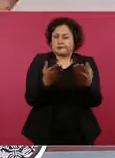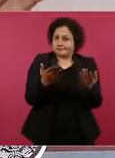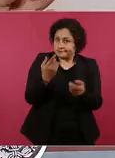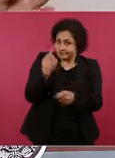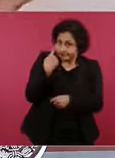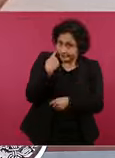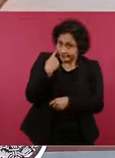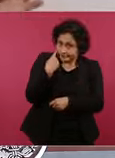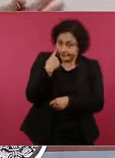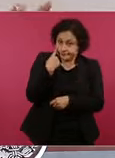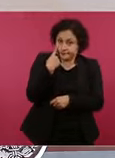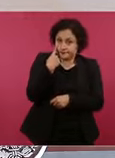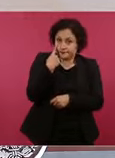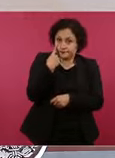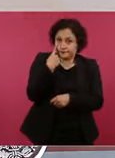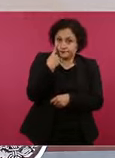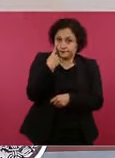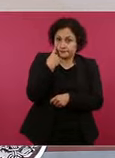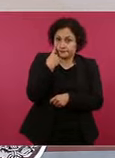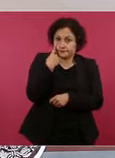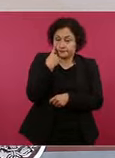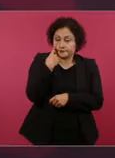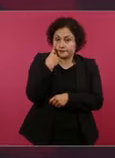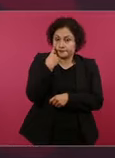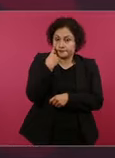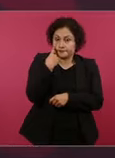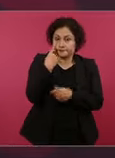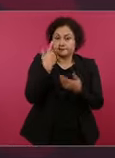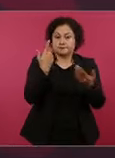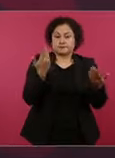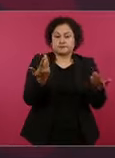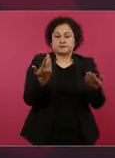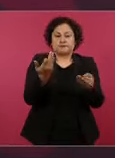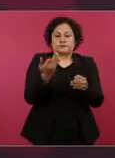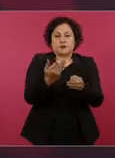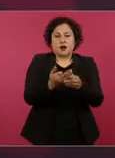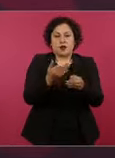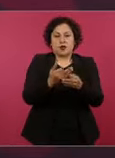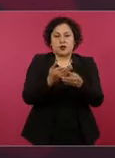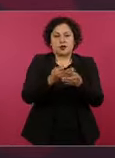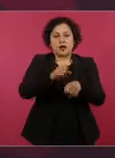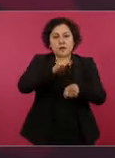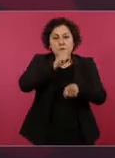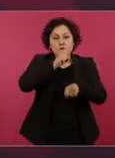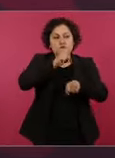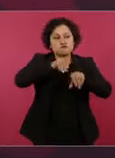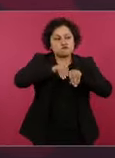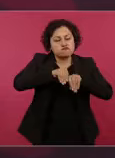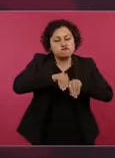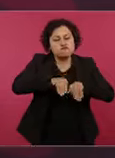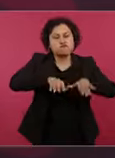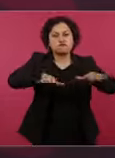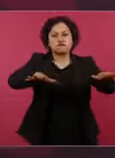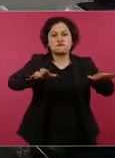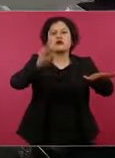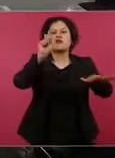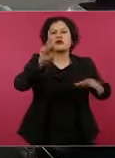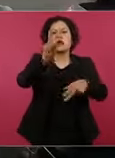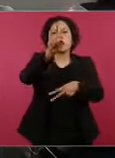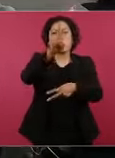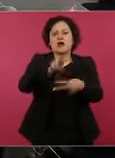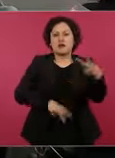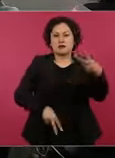está en alta la campaña de narcopresidente,